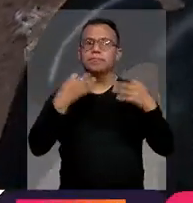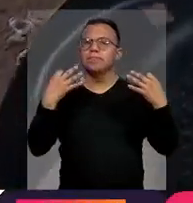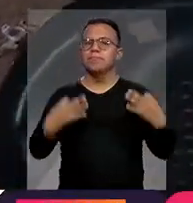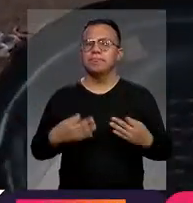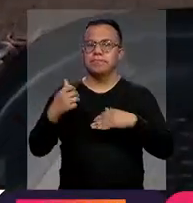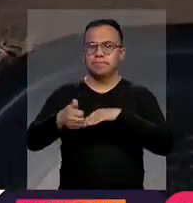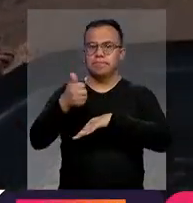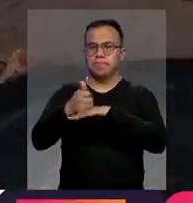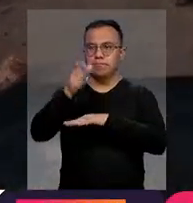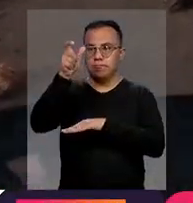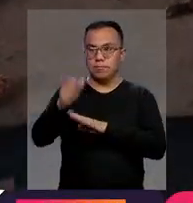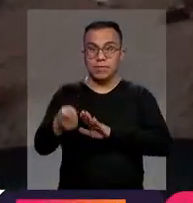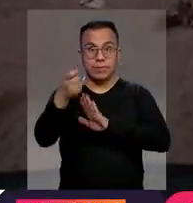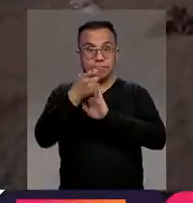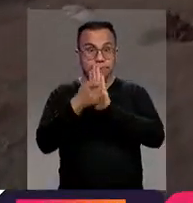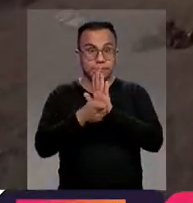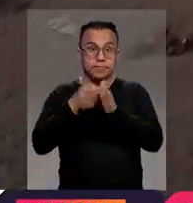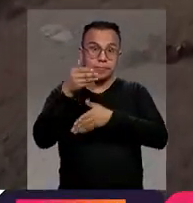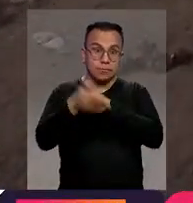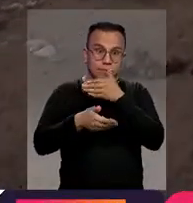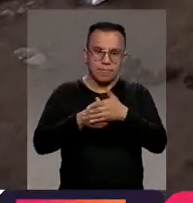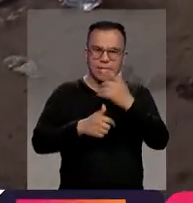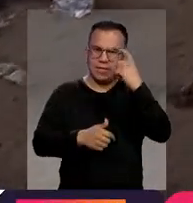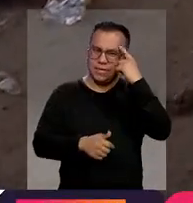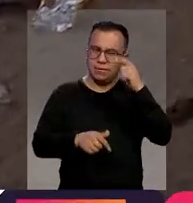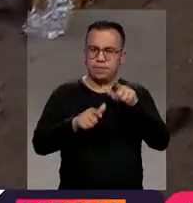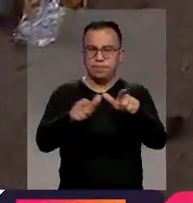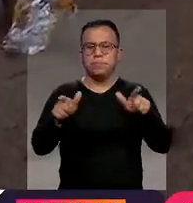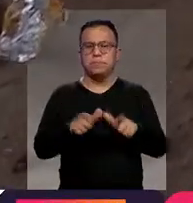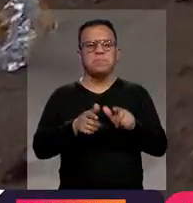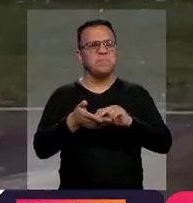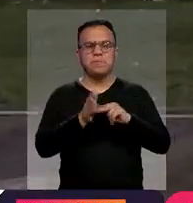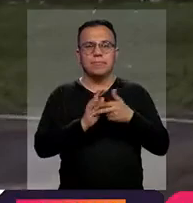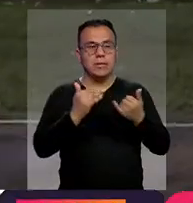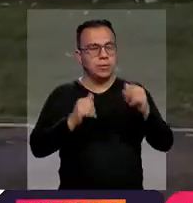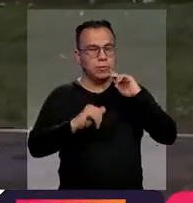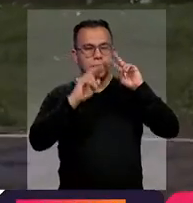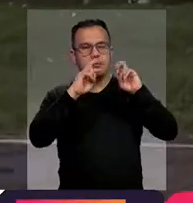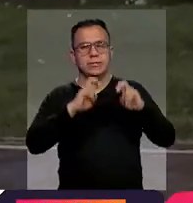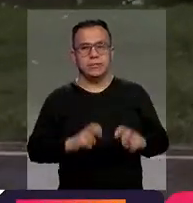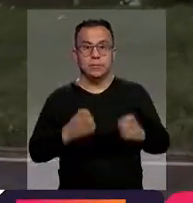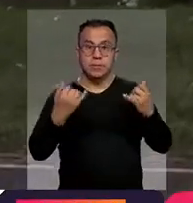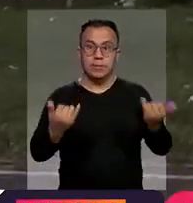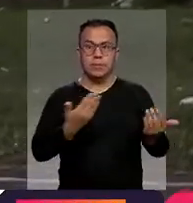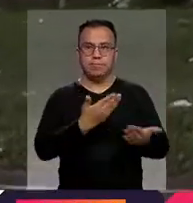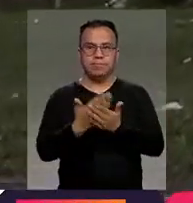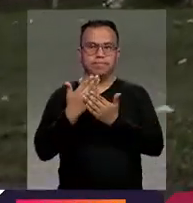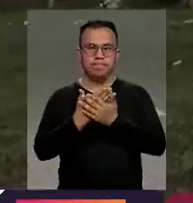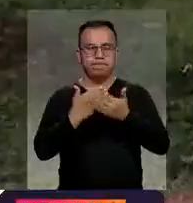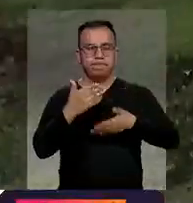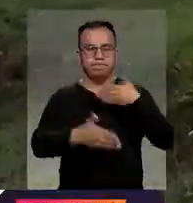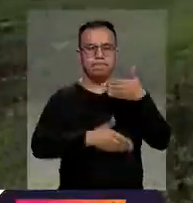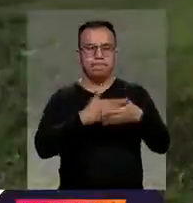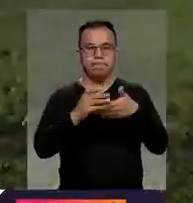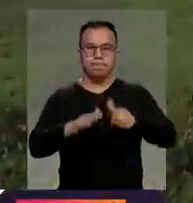el general que los detalles del seguimiento y de inteligencia en la zona son parte de la investigación que adelantan las respectivas autoridades.